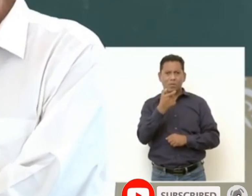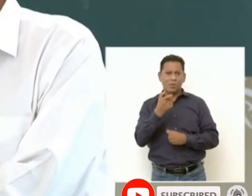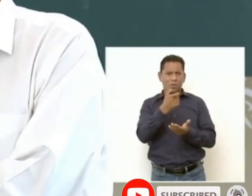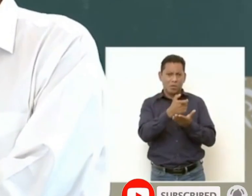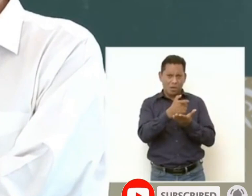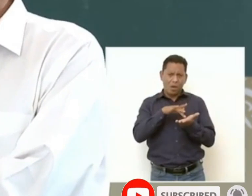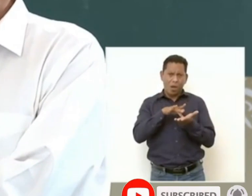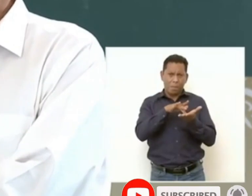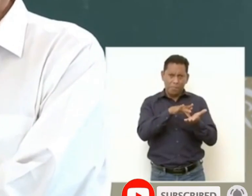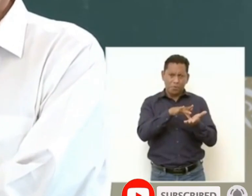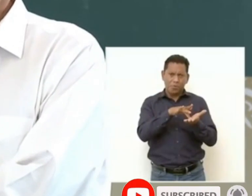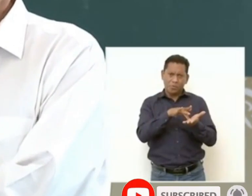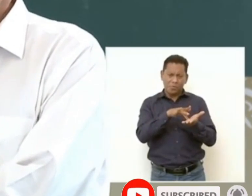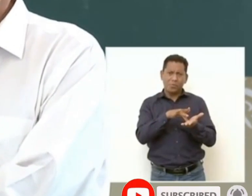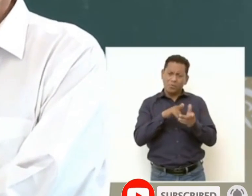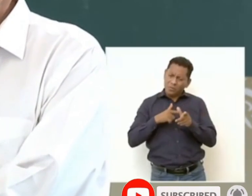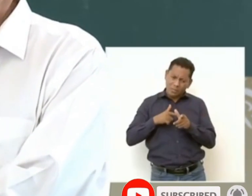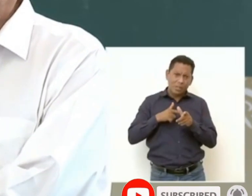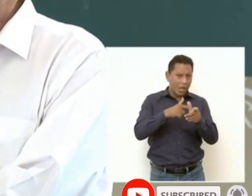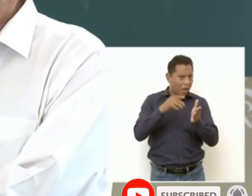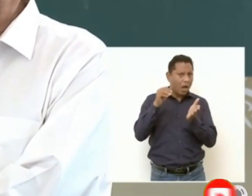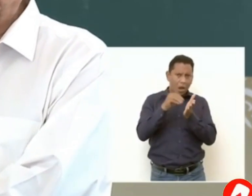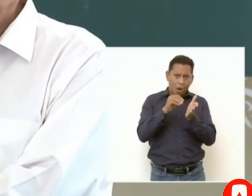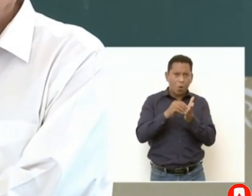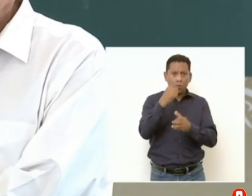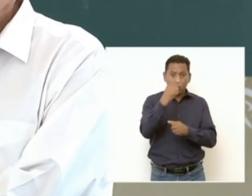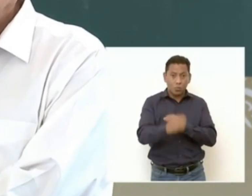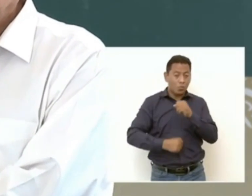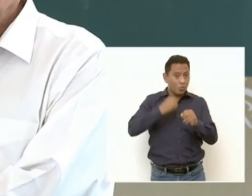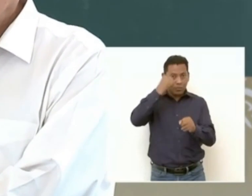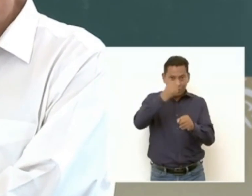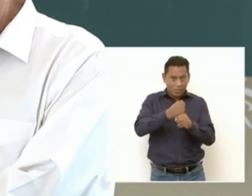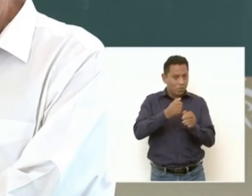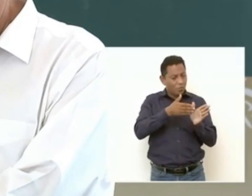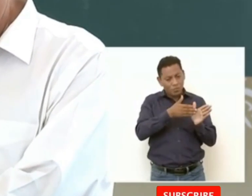recibieron y están recibiendo, porque es durante un año,